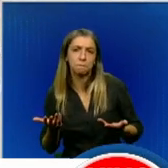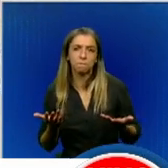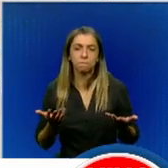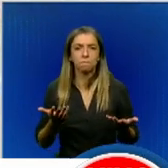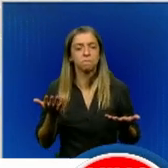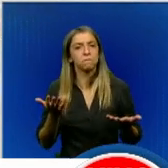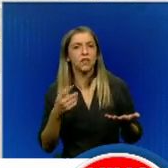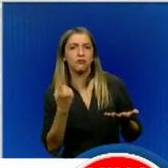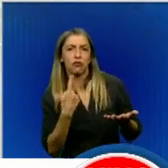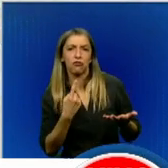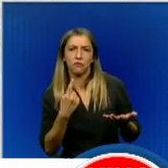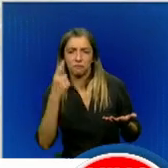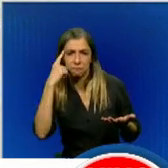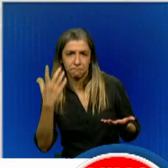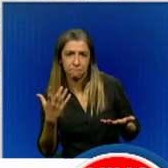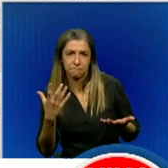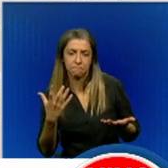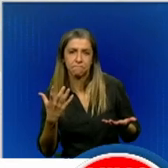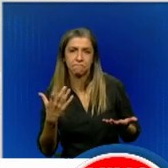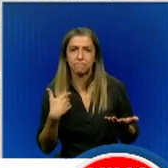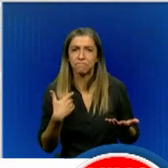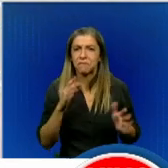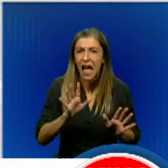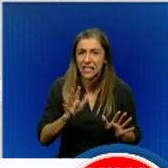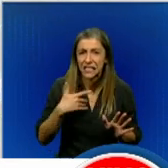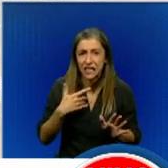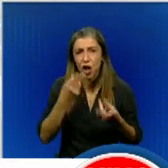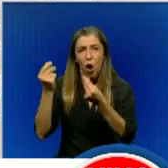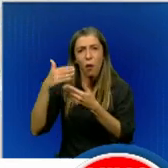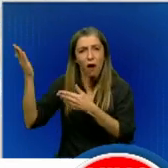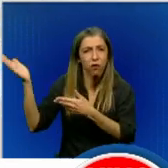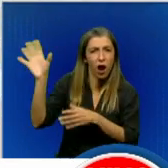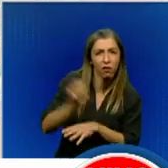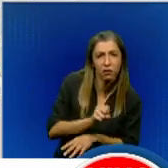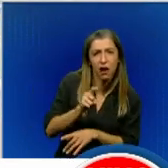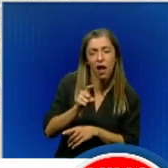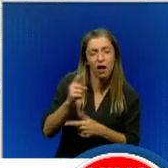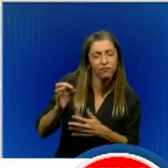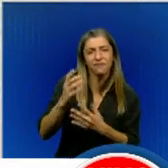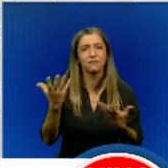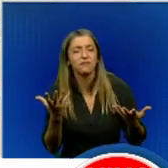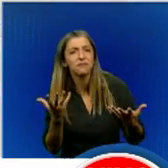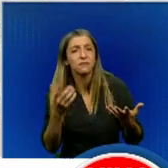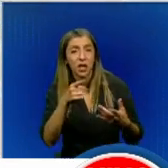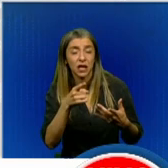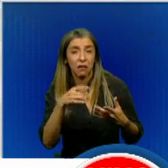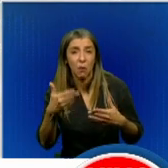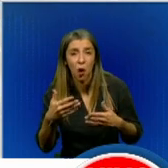puestos de trabajo y entonces nos dicen que la presión impositiva